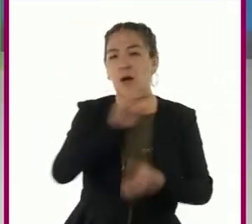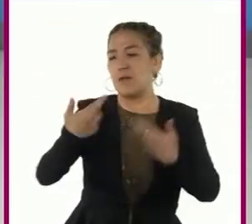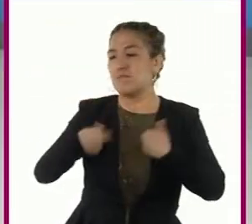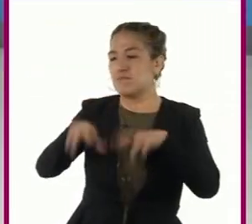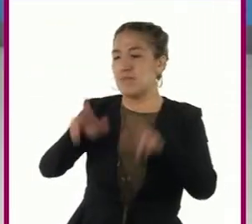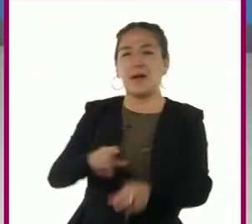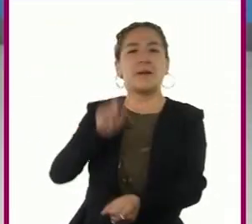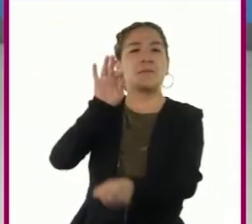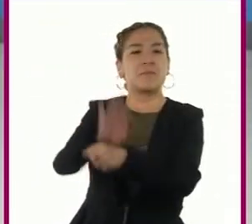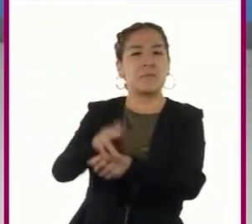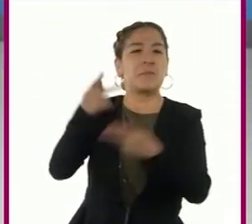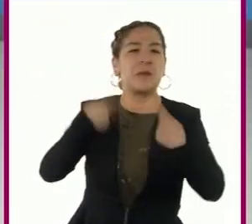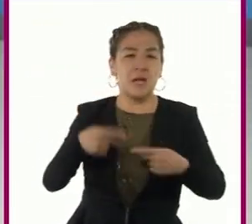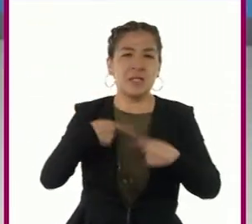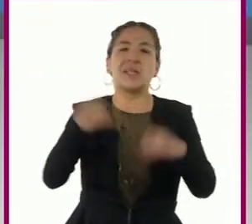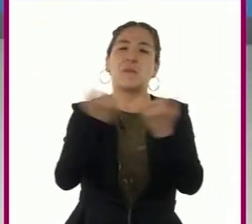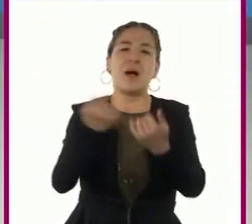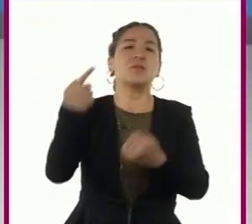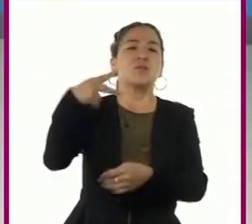y simpatizantes.